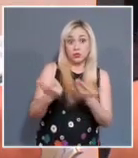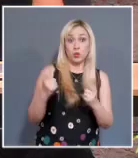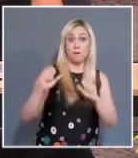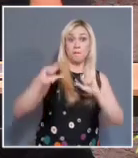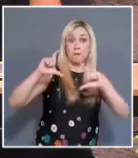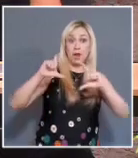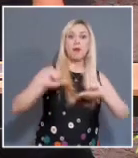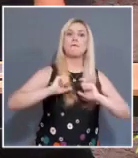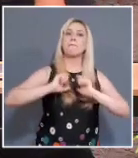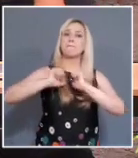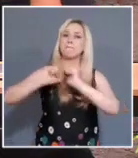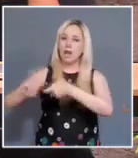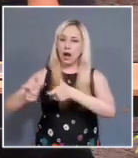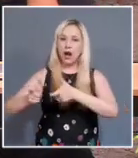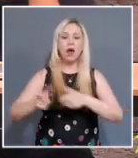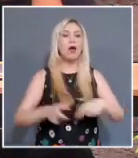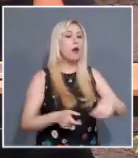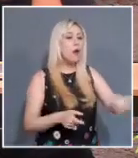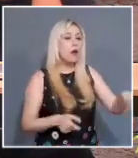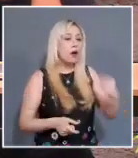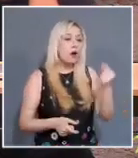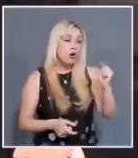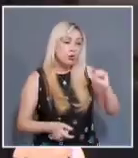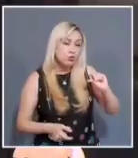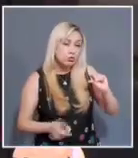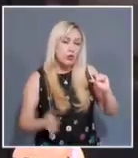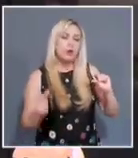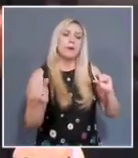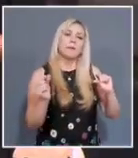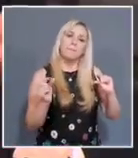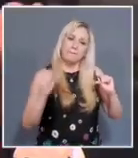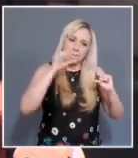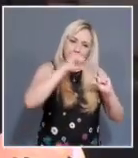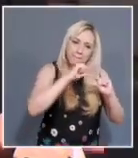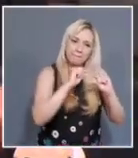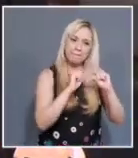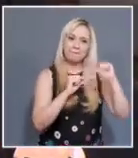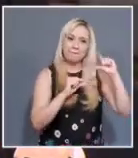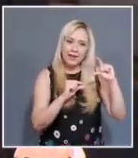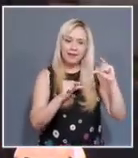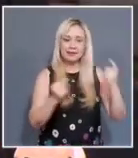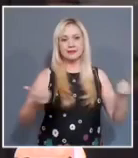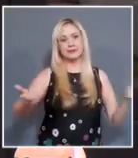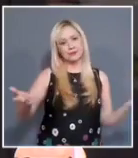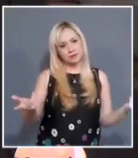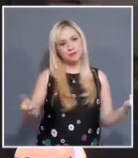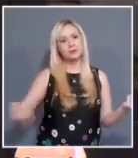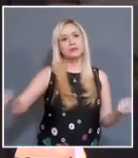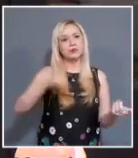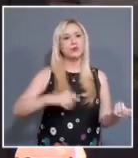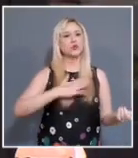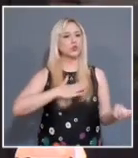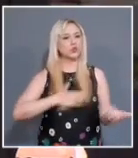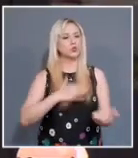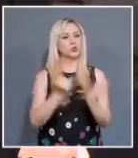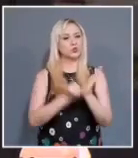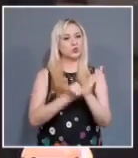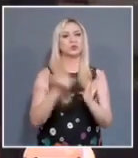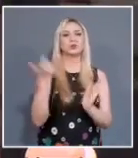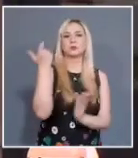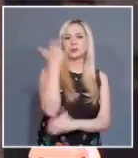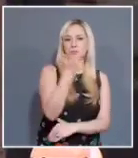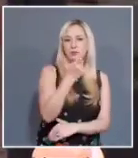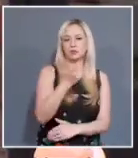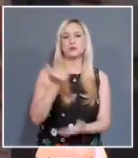tiene. Mencionaron que esta iniciativa garantiza los derechos de la población a pagar impuestos justos. De aplicarse un impuesto anual a la riqueza